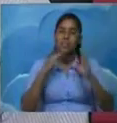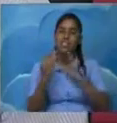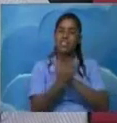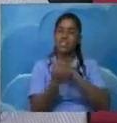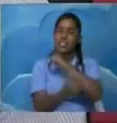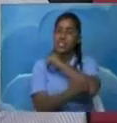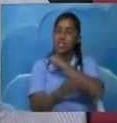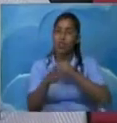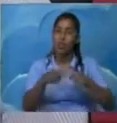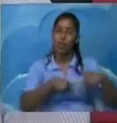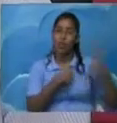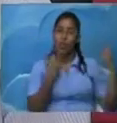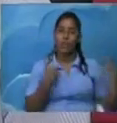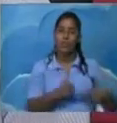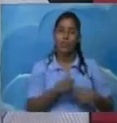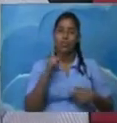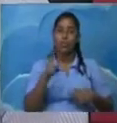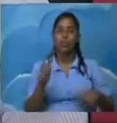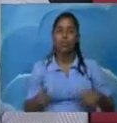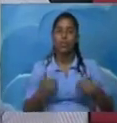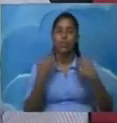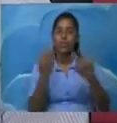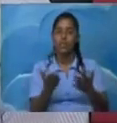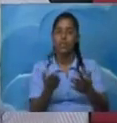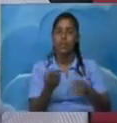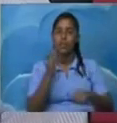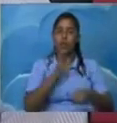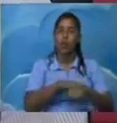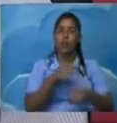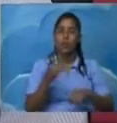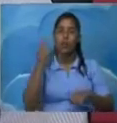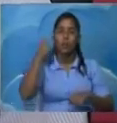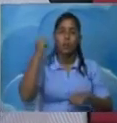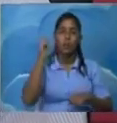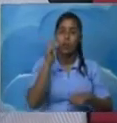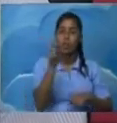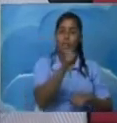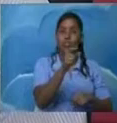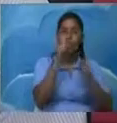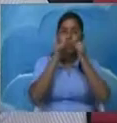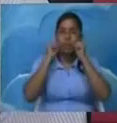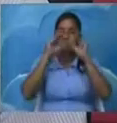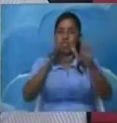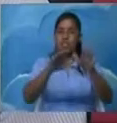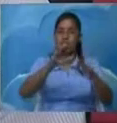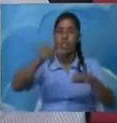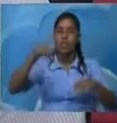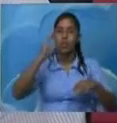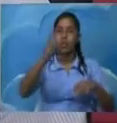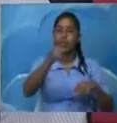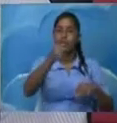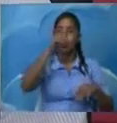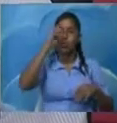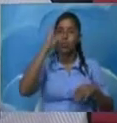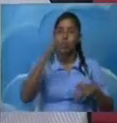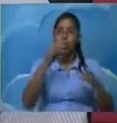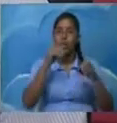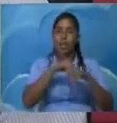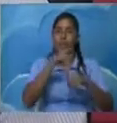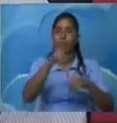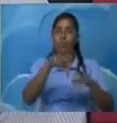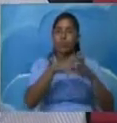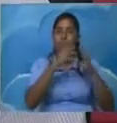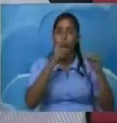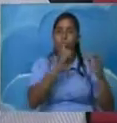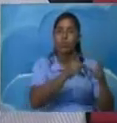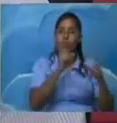corazón cuando le des, porque por ello te bendecirá Jehová tu Dios en todos tus